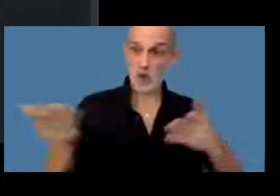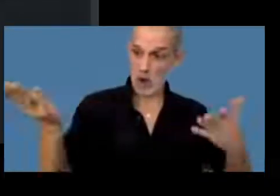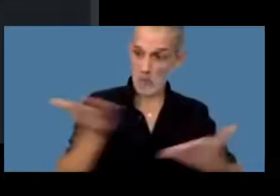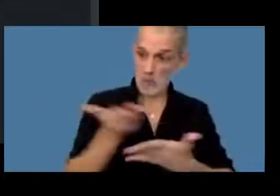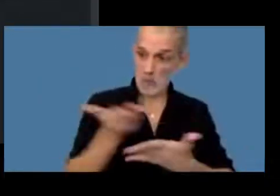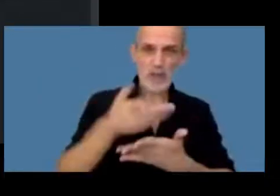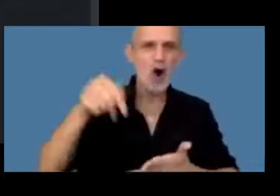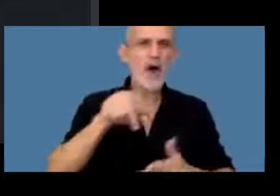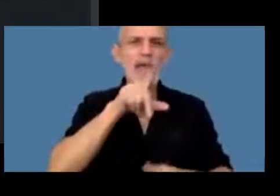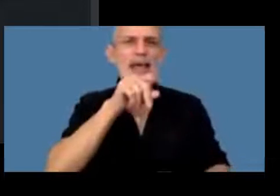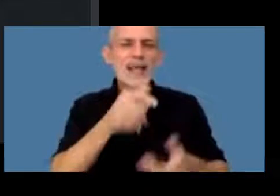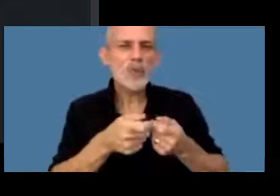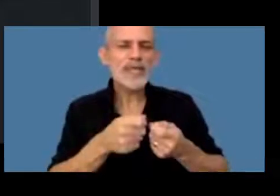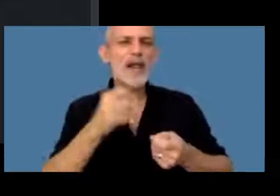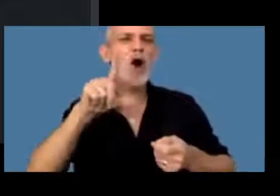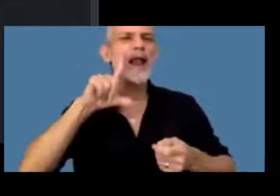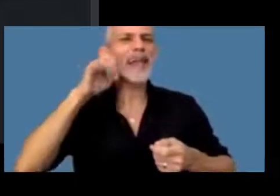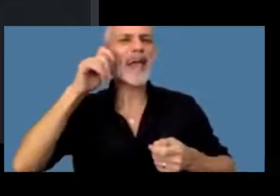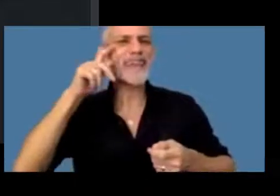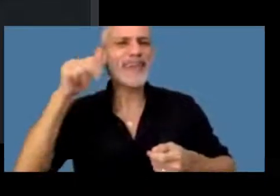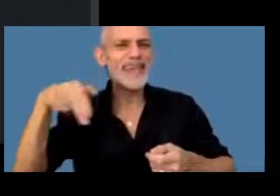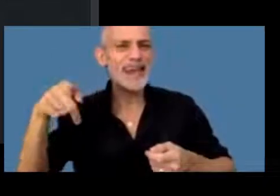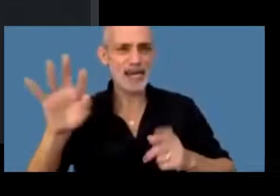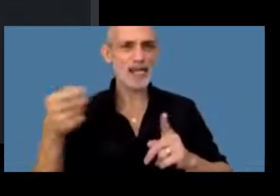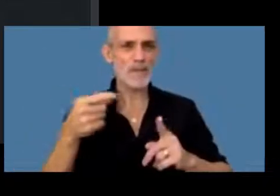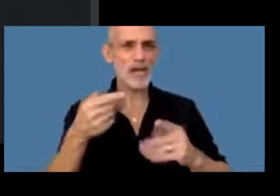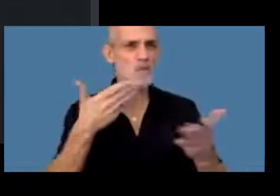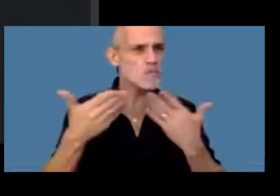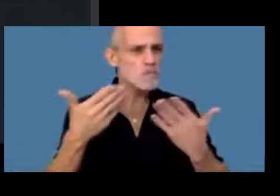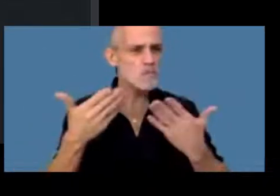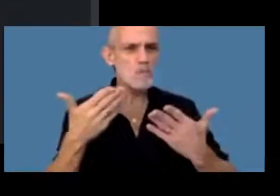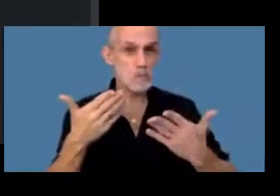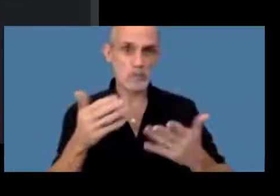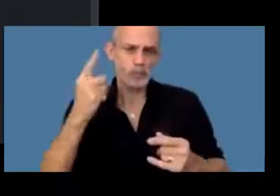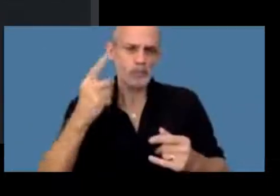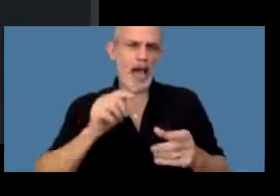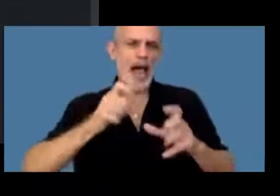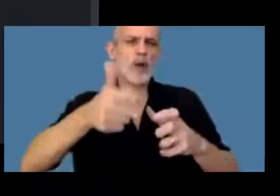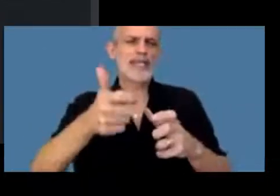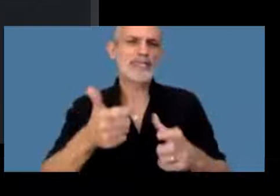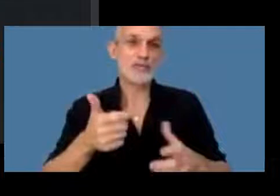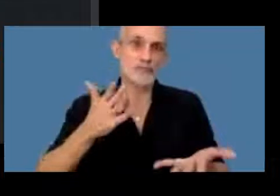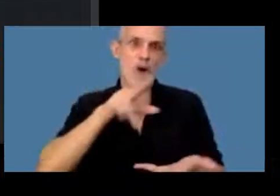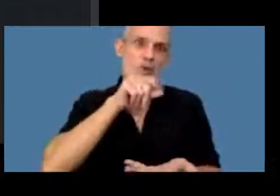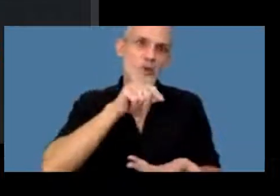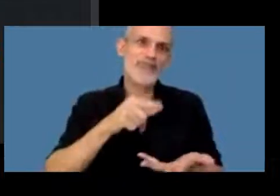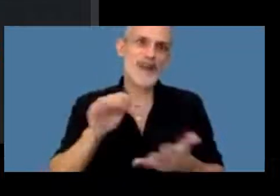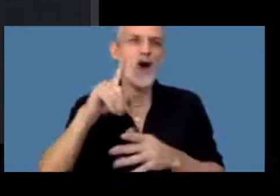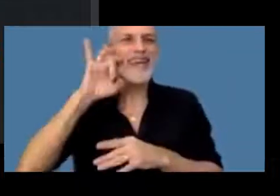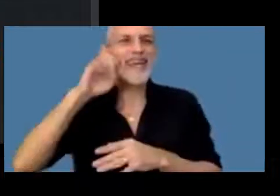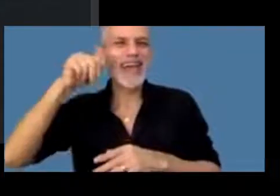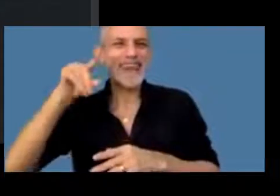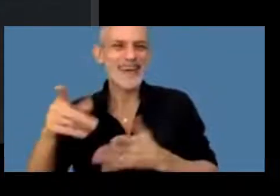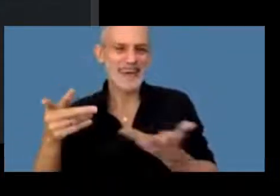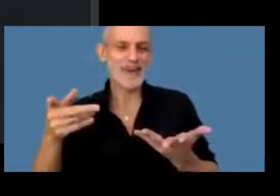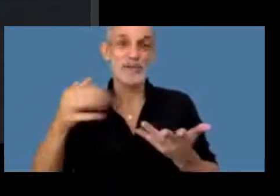Twitter y LinkedIn, diría, que es la primera línea de actualización nuestra hoy, digamos, ¿no? Que no estoy de acuerdo,